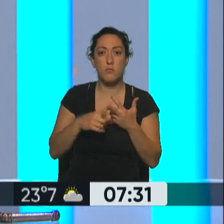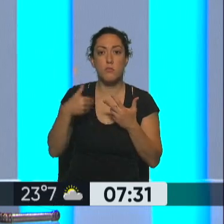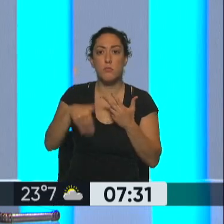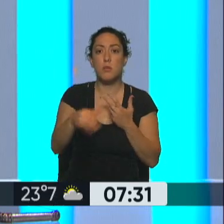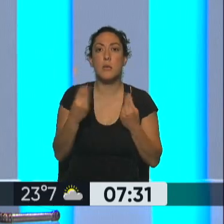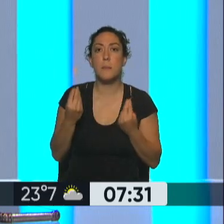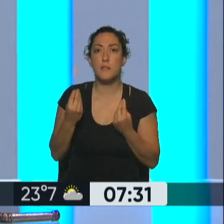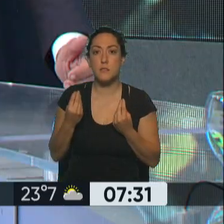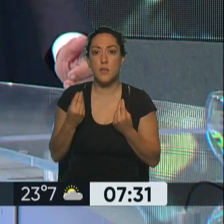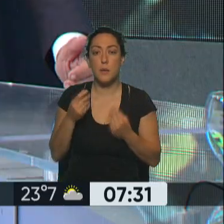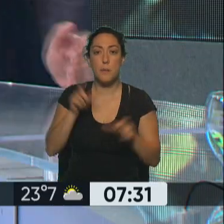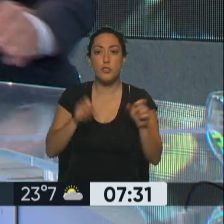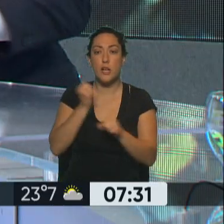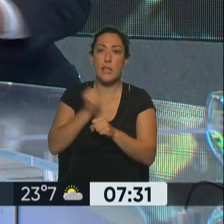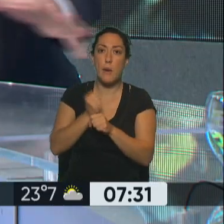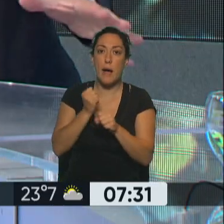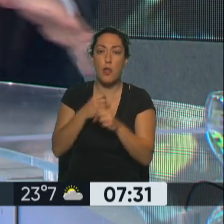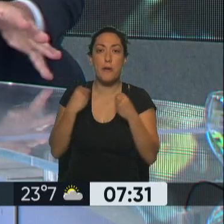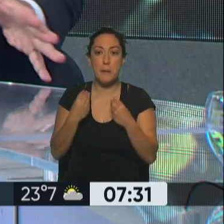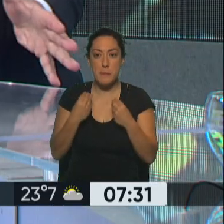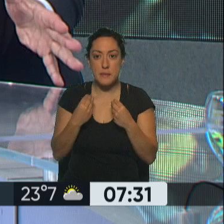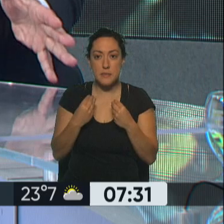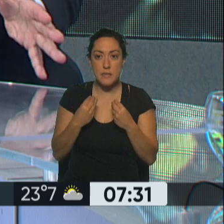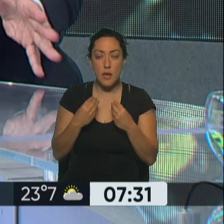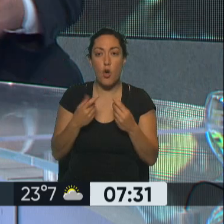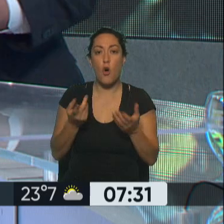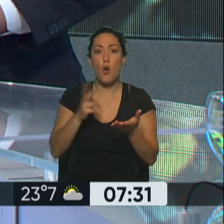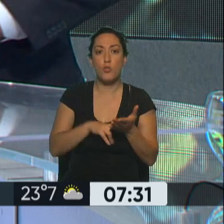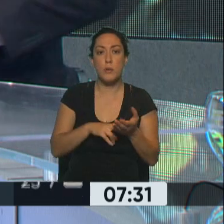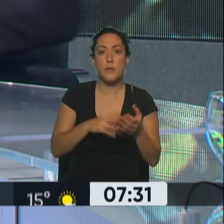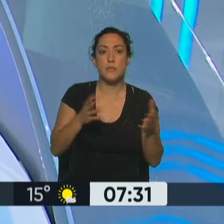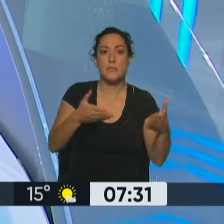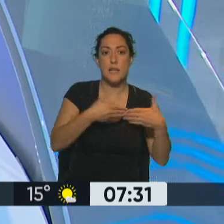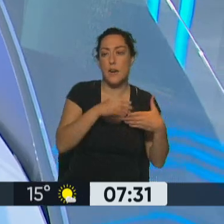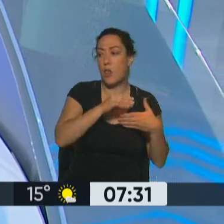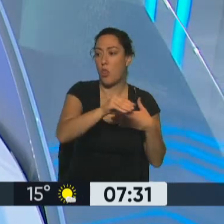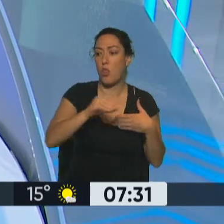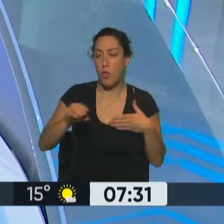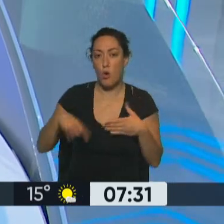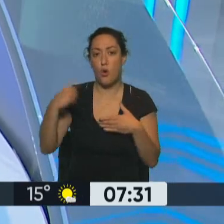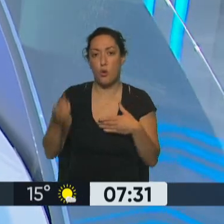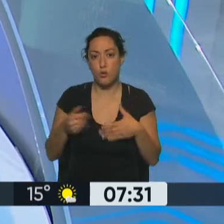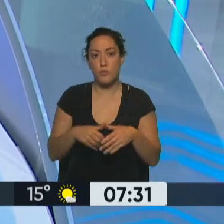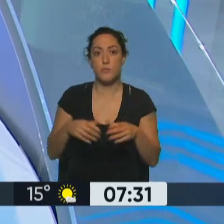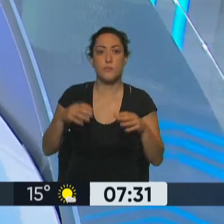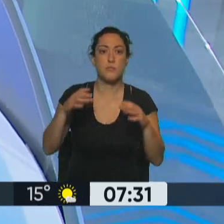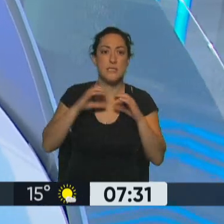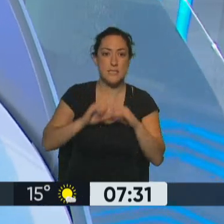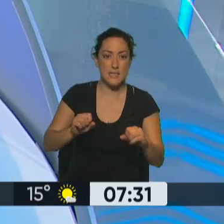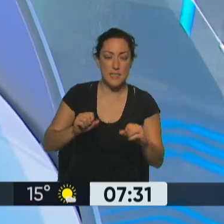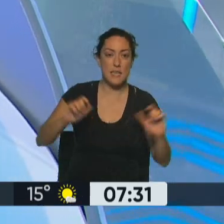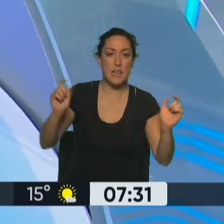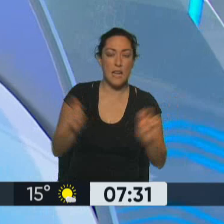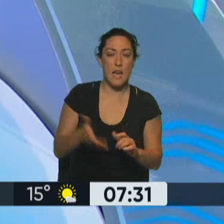con la pasar desde el gente que punto trabaja ahí? de vista administrativo? ¿Se ¿Qué va a lo pasar? redistribuye dentro de No los... necesariamente, pueden ser degradados a secretarías, que ya sucedió También. durante la